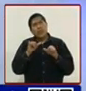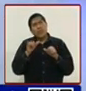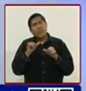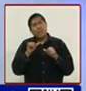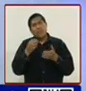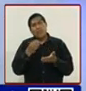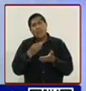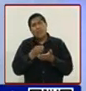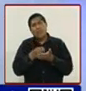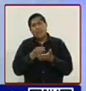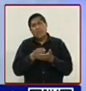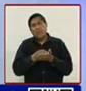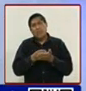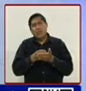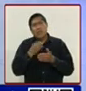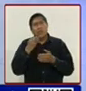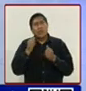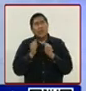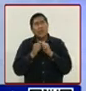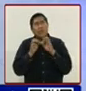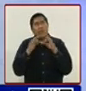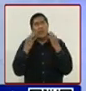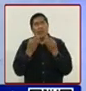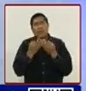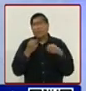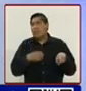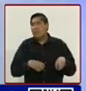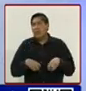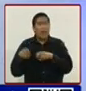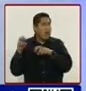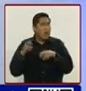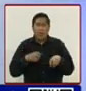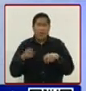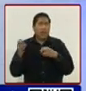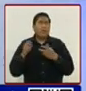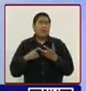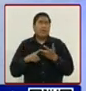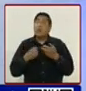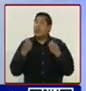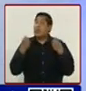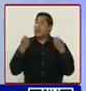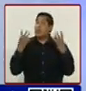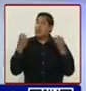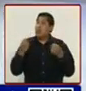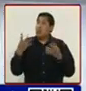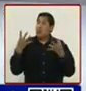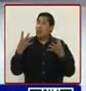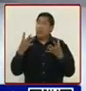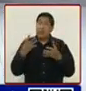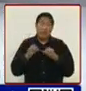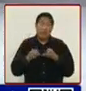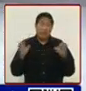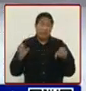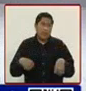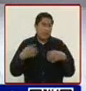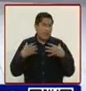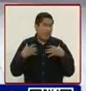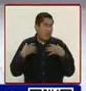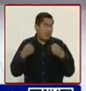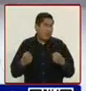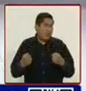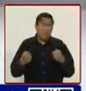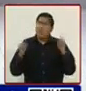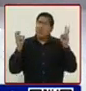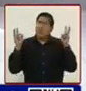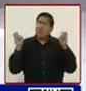para ahorrar. Ajá. Y cumplir metas. Viajar. Con la familia también. Viajar, que también es muy... Hay muchos certificados de salud, sobre sí. todo